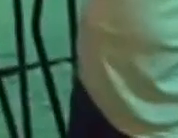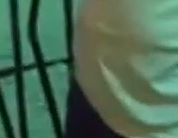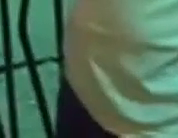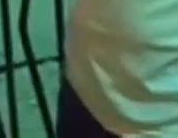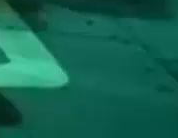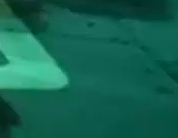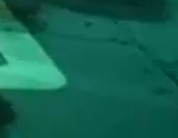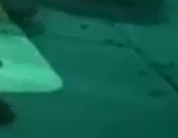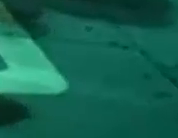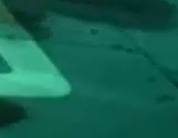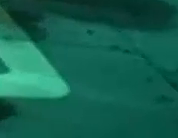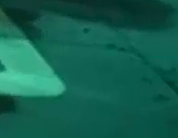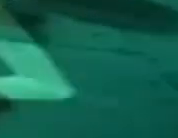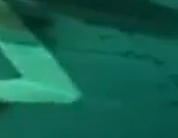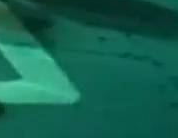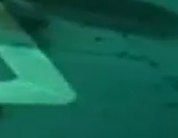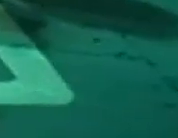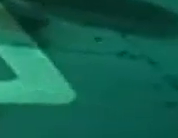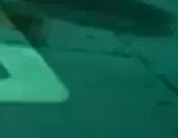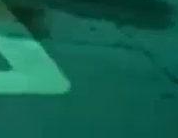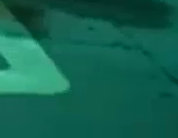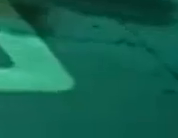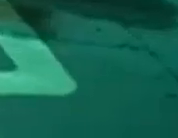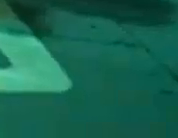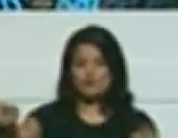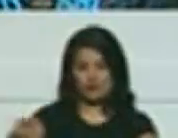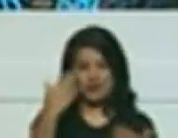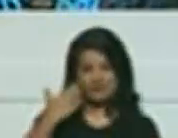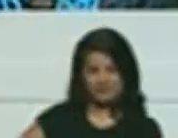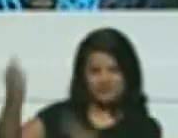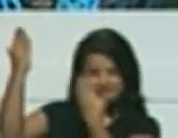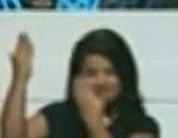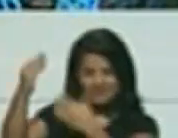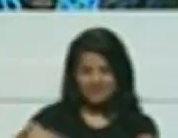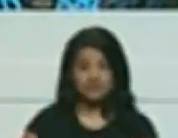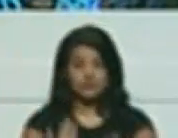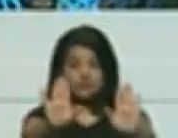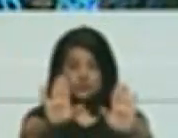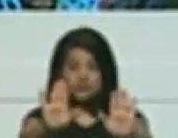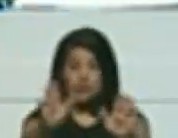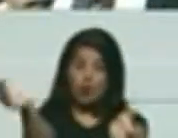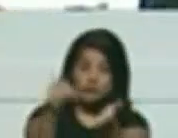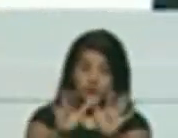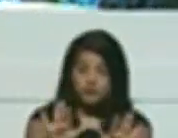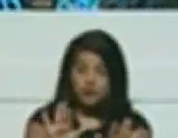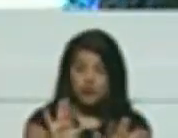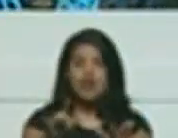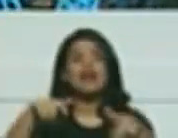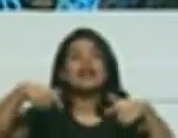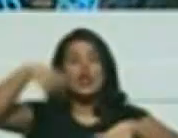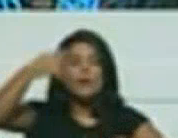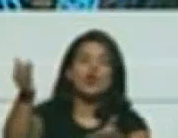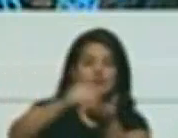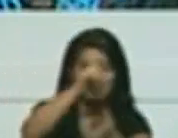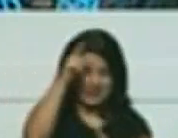al respecto. El Ejecutivo, para desmentir los rumores, presentó una prueba de vida de López. Ya va, ya va, ya va. No arranque todavía. Vamos a volver a pasar, Leopoldito, por